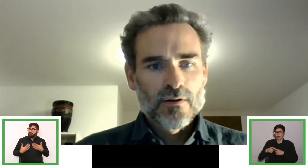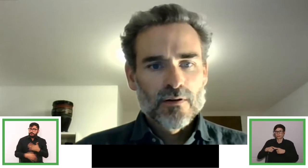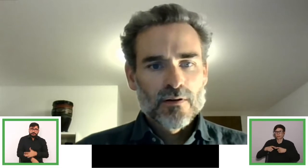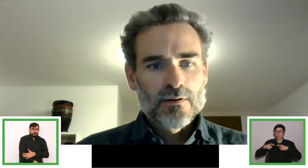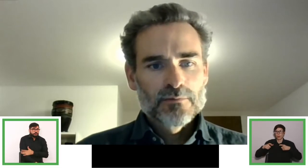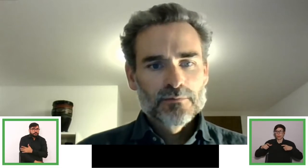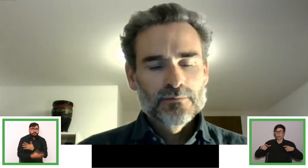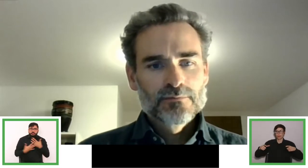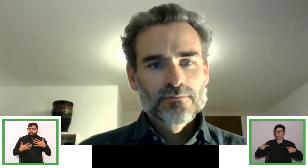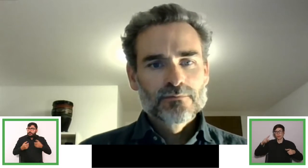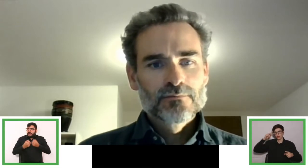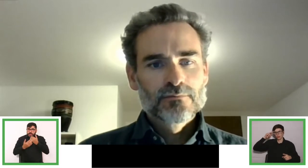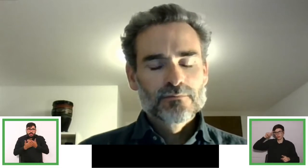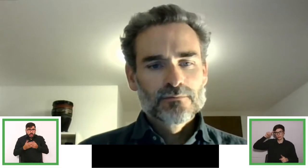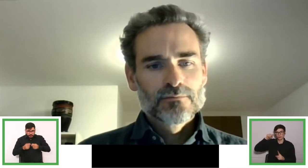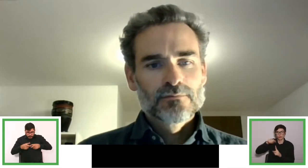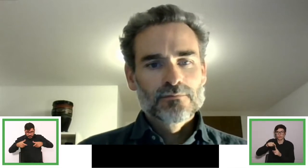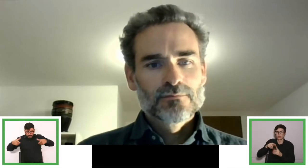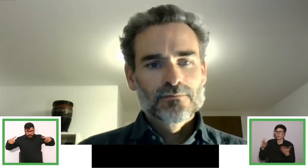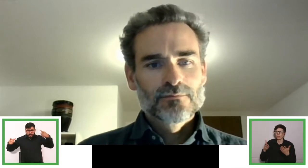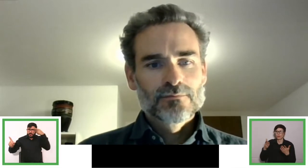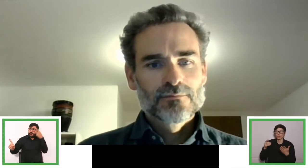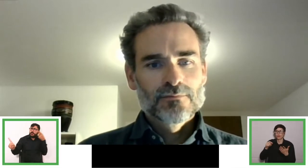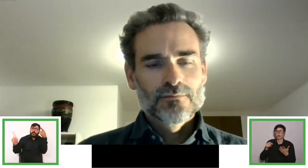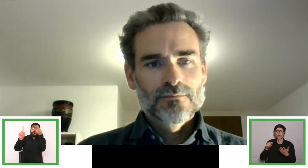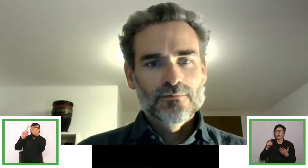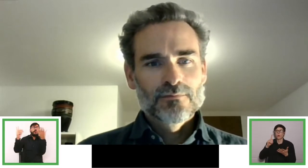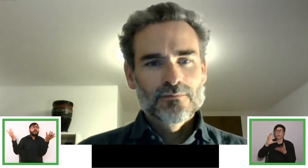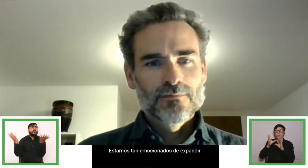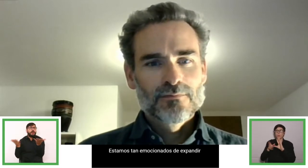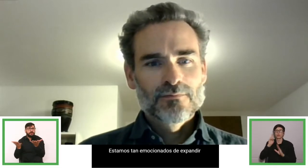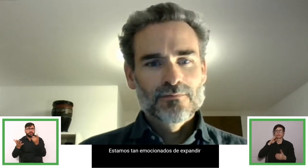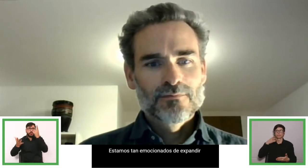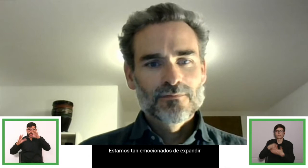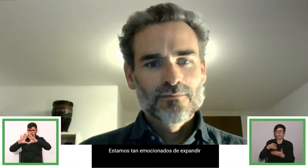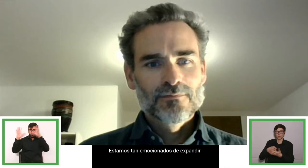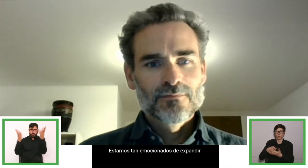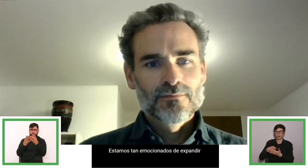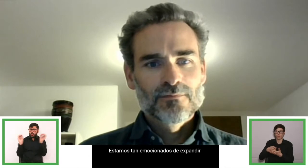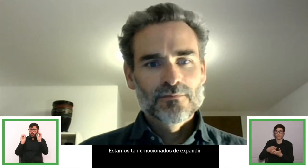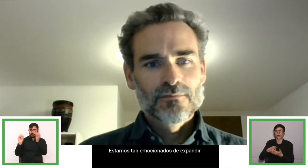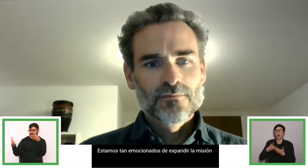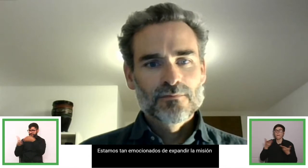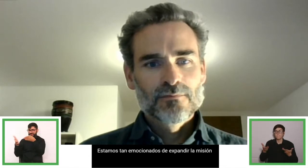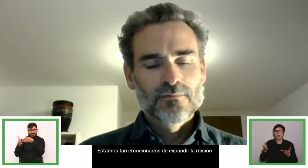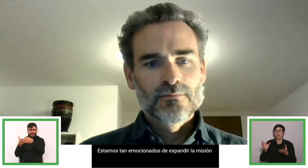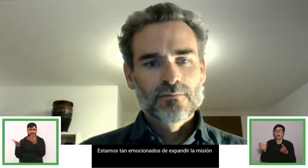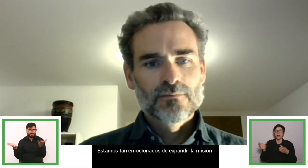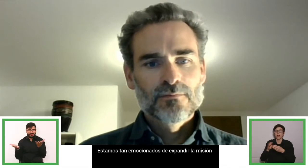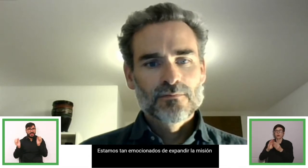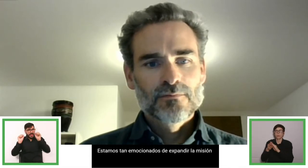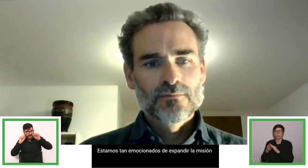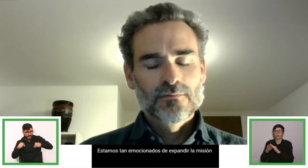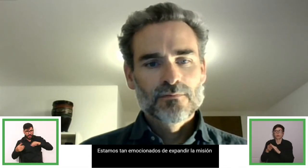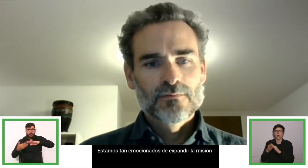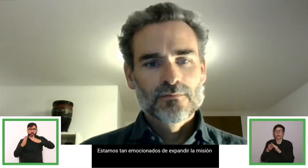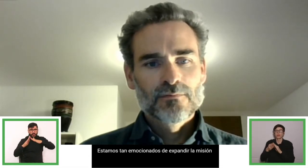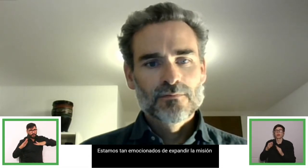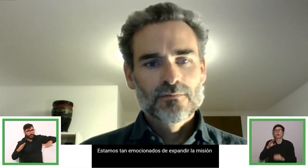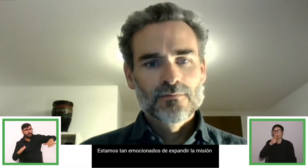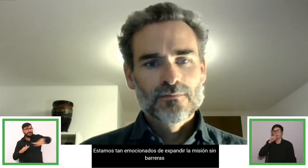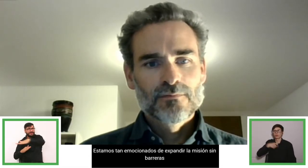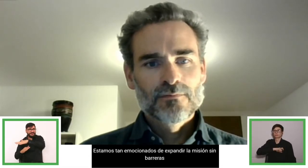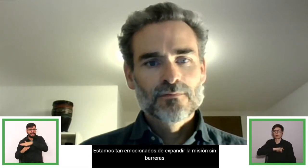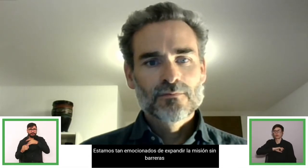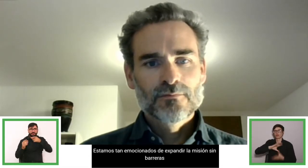un Sin Barreras en América Latina y en la comunidad hispanoparlante en el mundo, y el programa de Impact